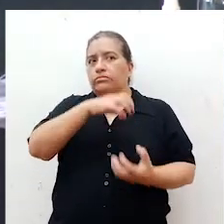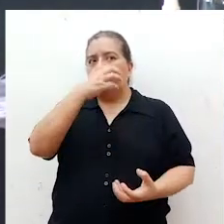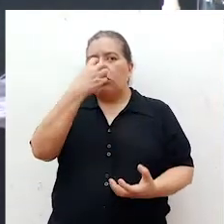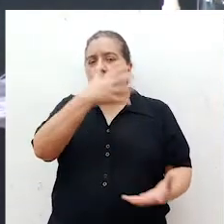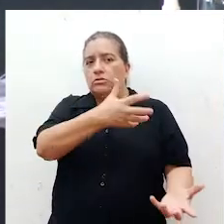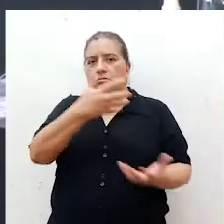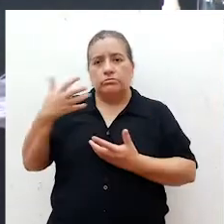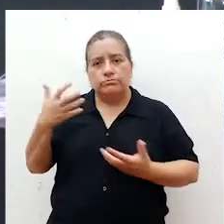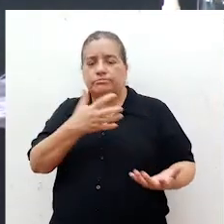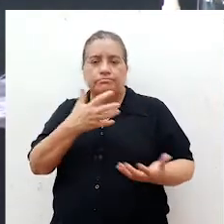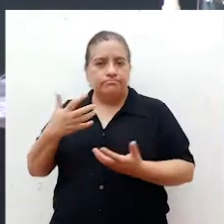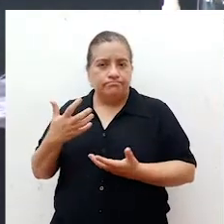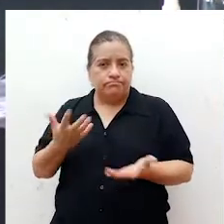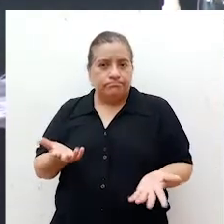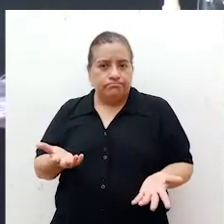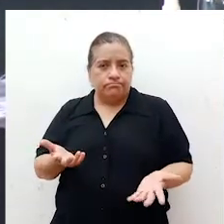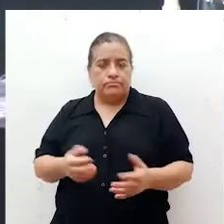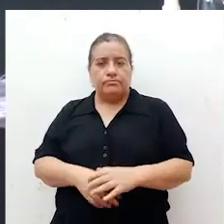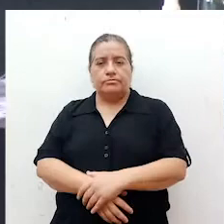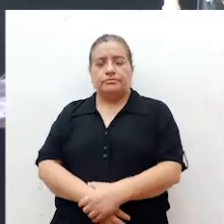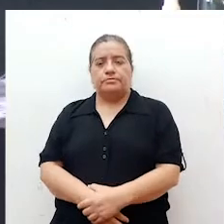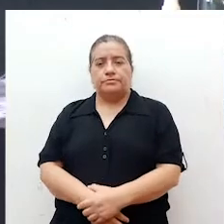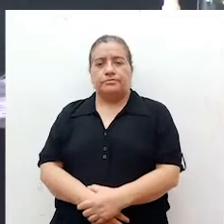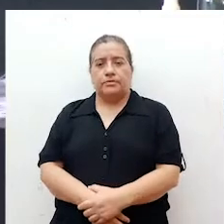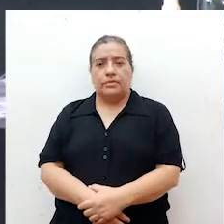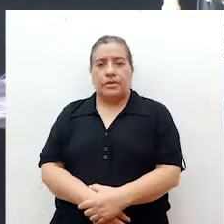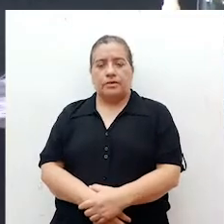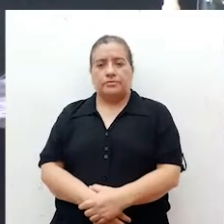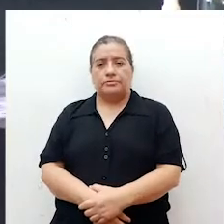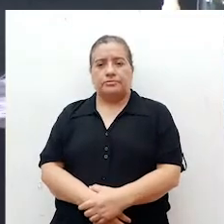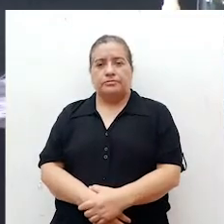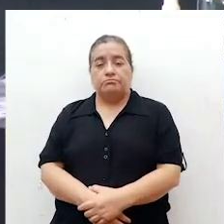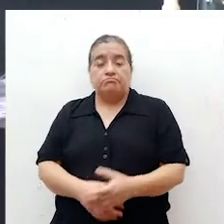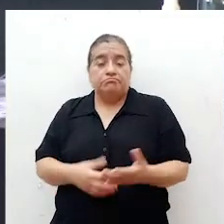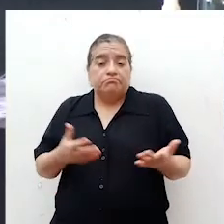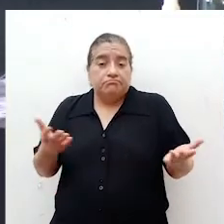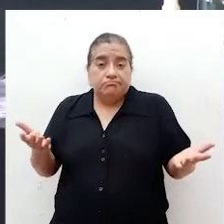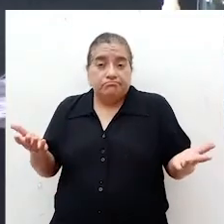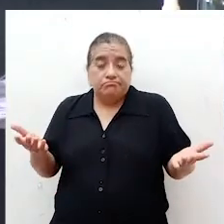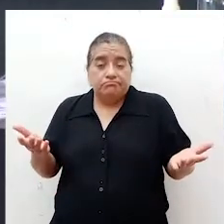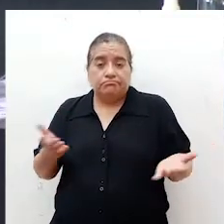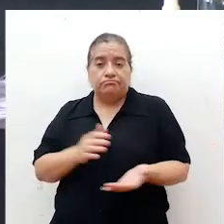particulares para poder coberturar esa demanda de oxígeno.